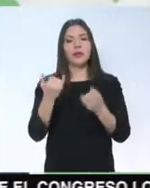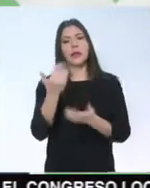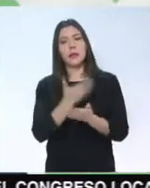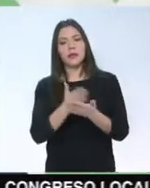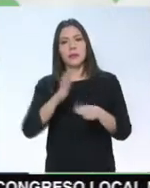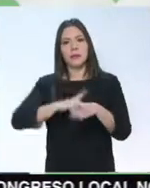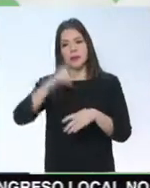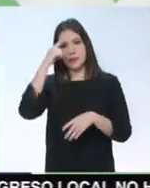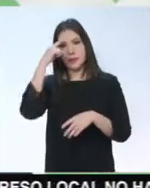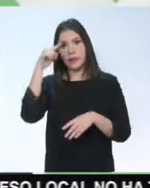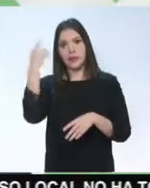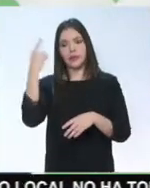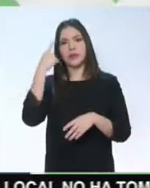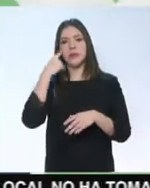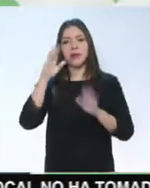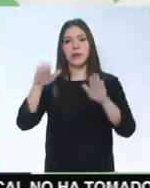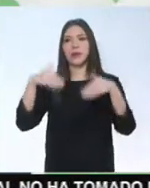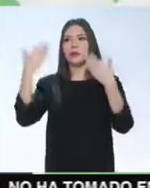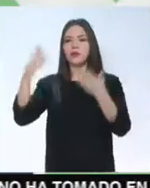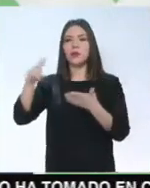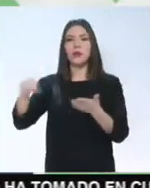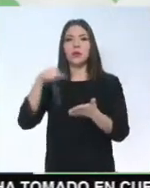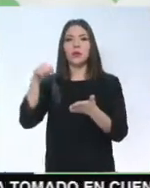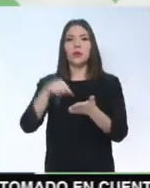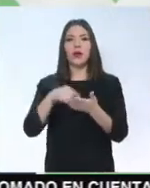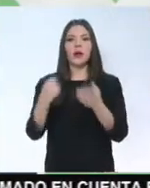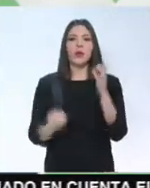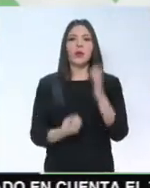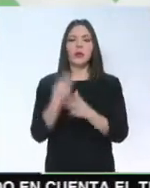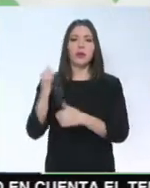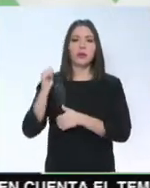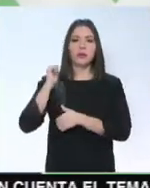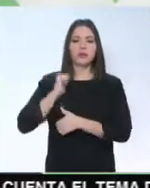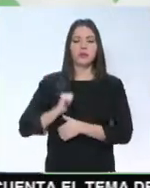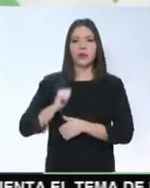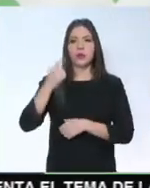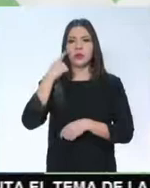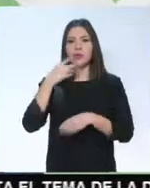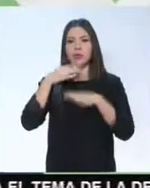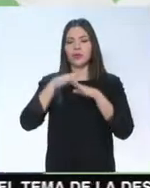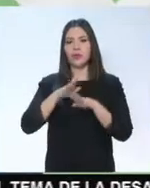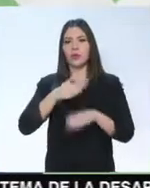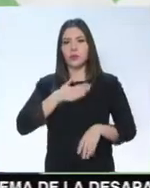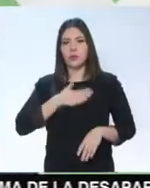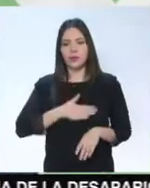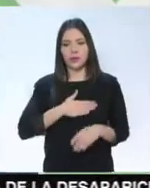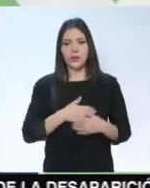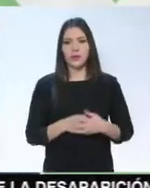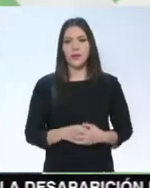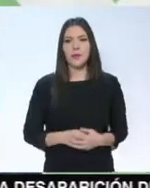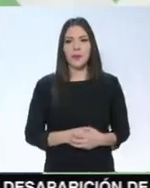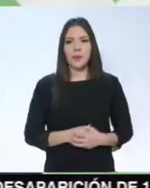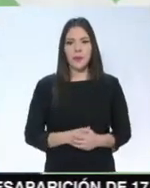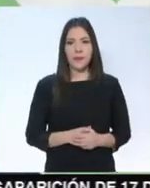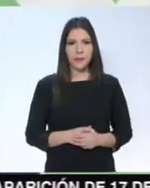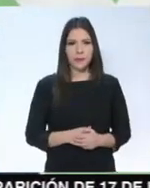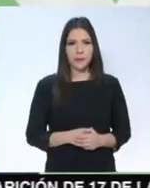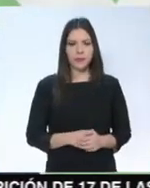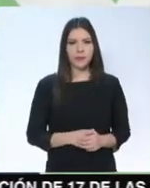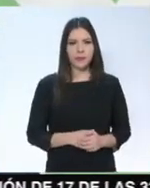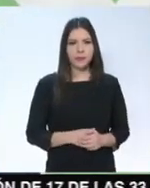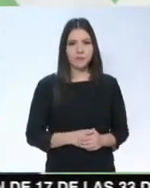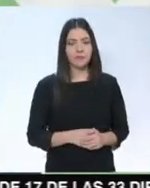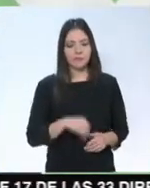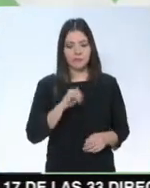la llegada pues a una instancia judicial. Sí, la coordinación no solamente significa que